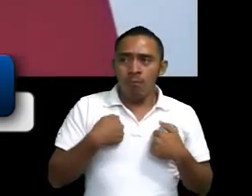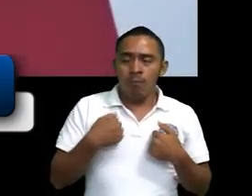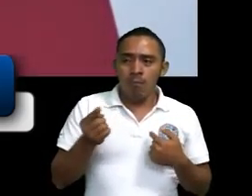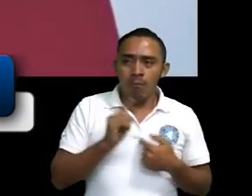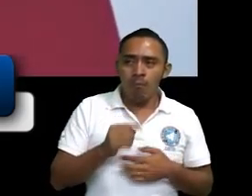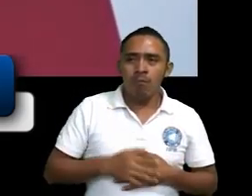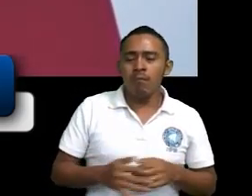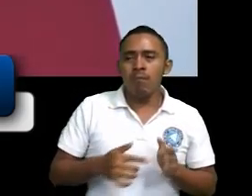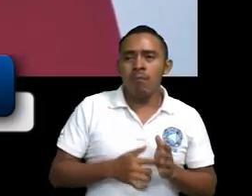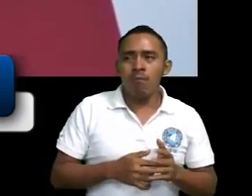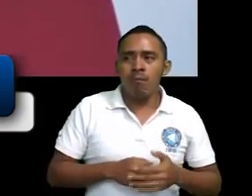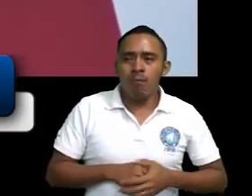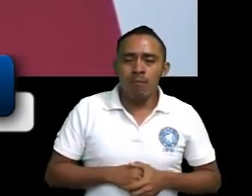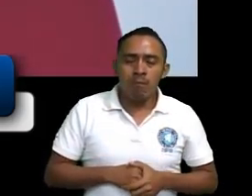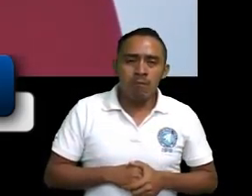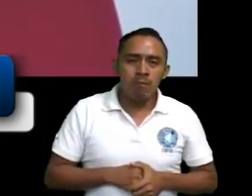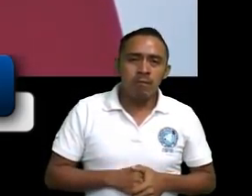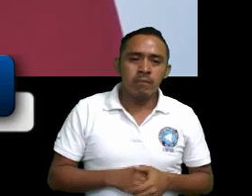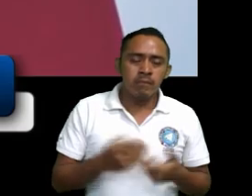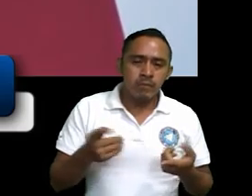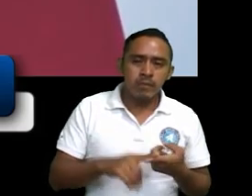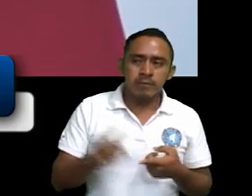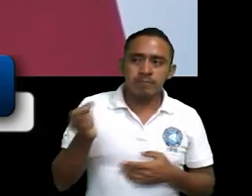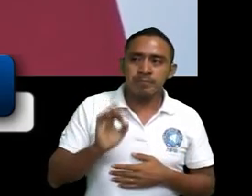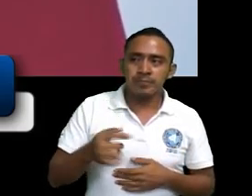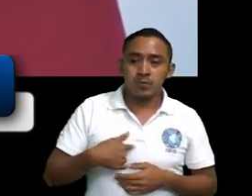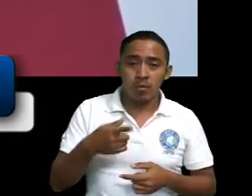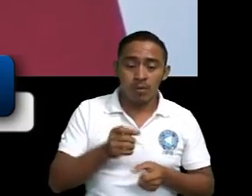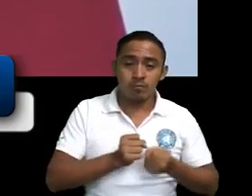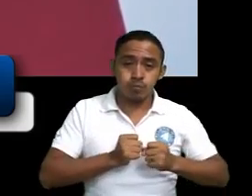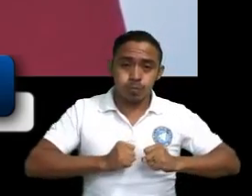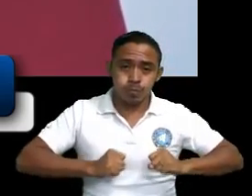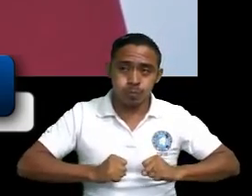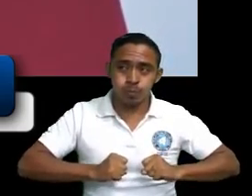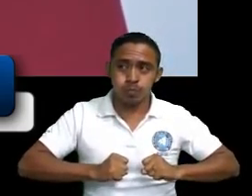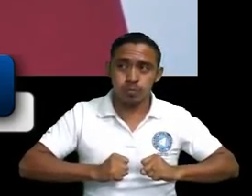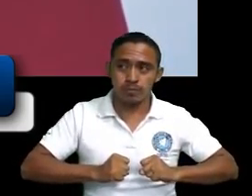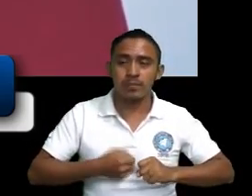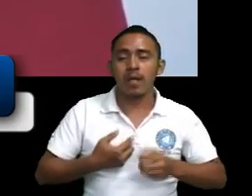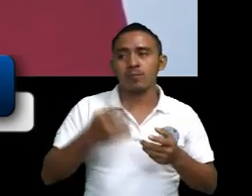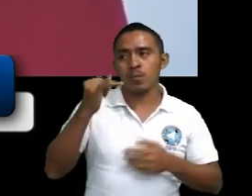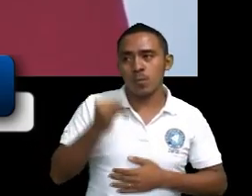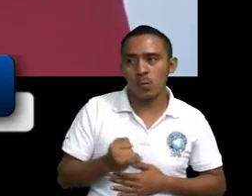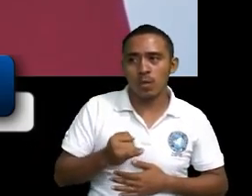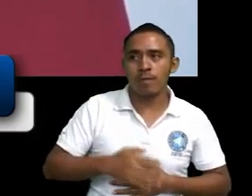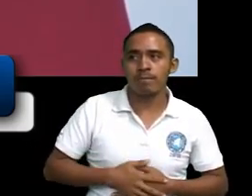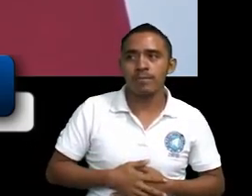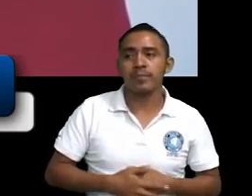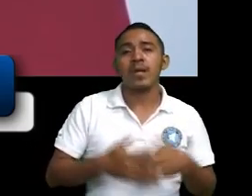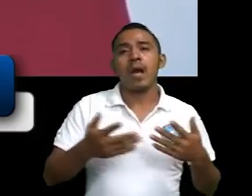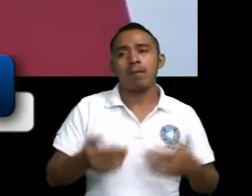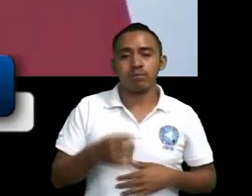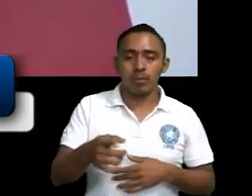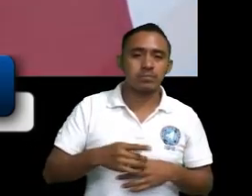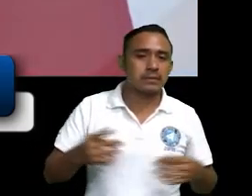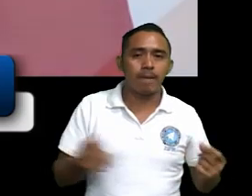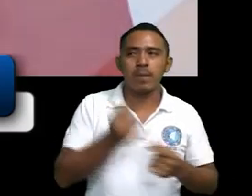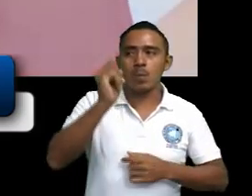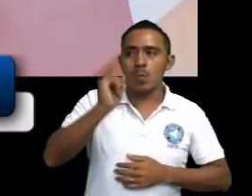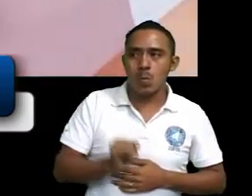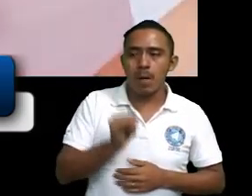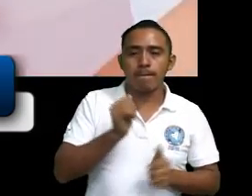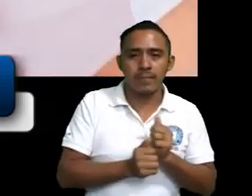por ejemplo, yo le diría, si uno de los factores de riesgo es que estamos gorditos, pues bajemos de peso. Ah, pero si bajas de peso rápido, es un factor